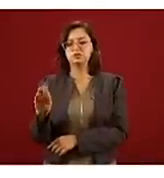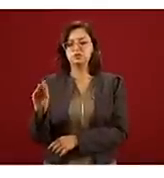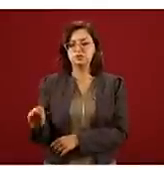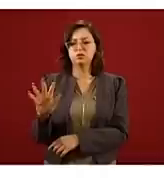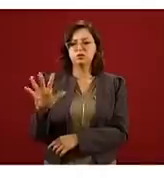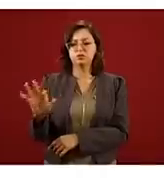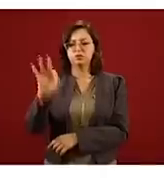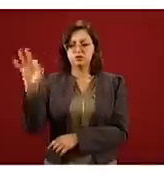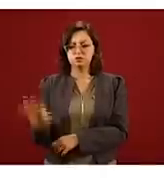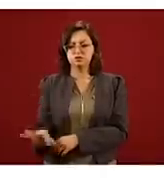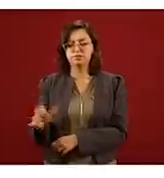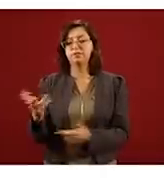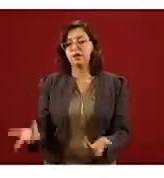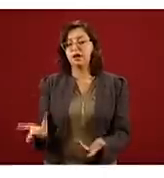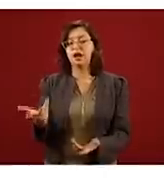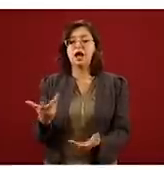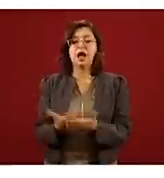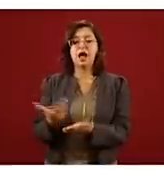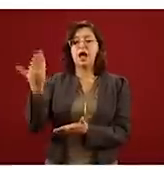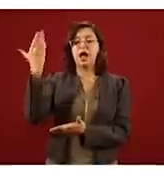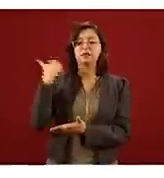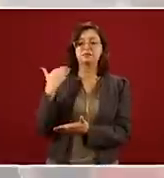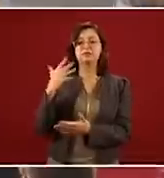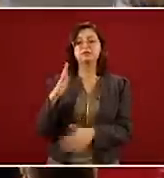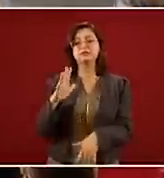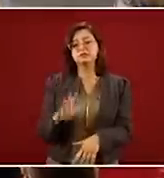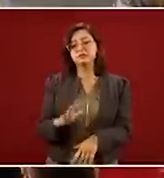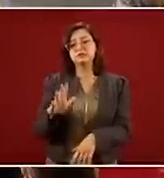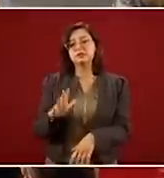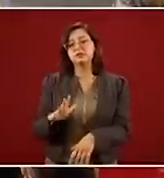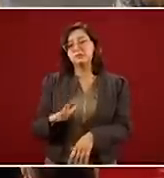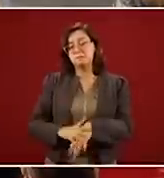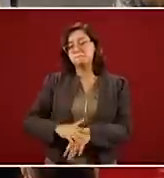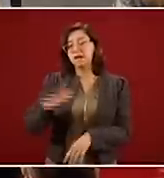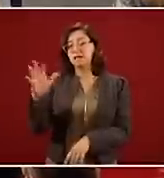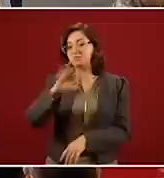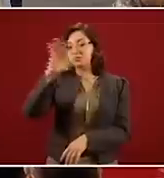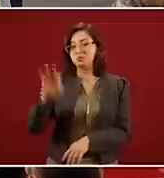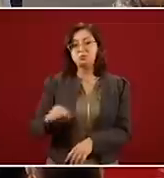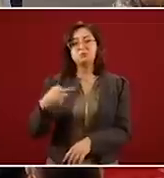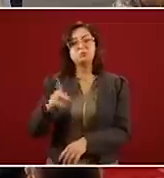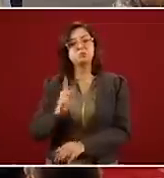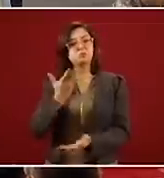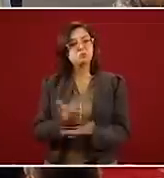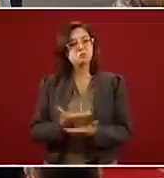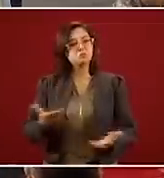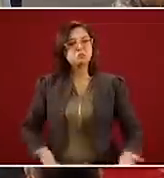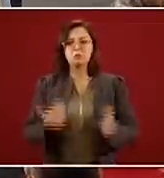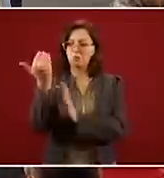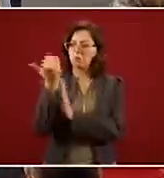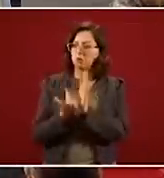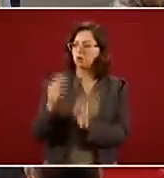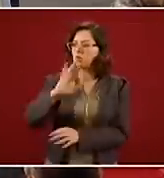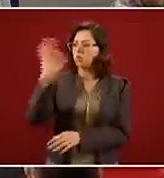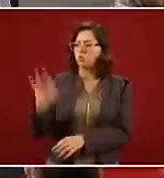los de 40 años. Normalmente cuando la emisión es a más tiempo, las tasas son superiores, pero estas tasas son extraordinariamente